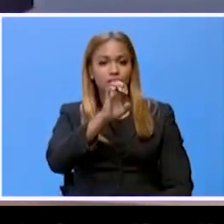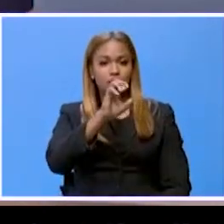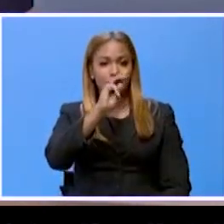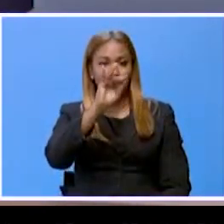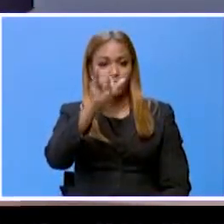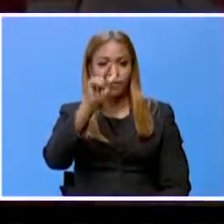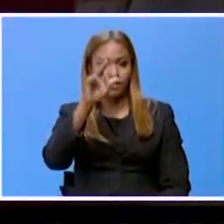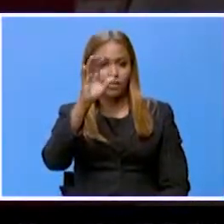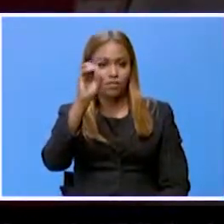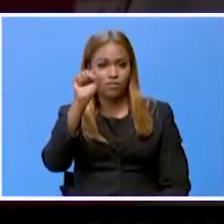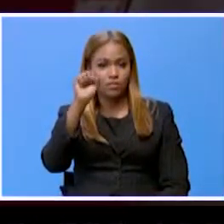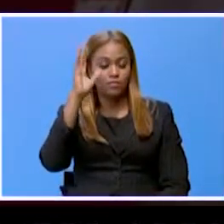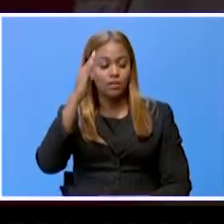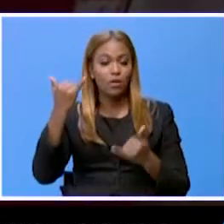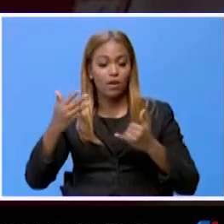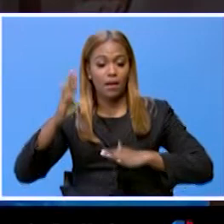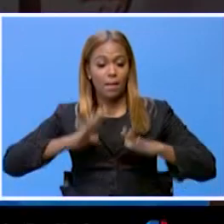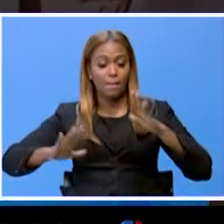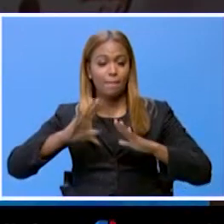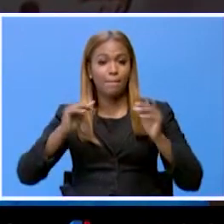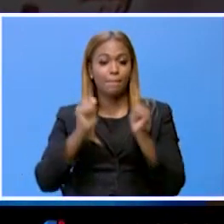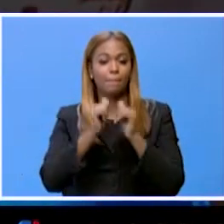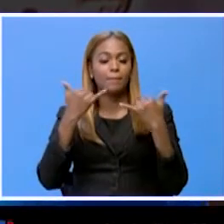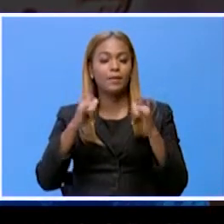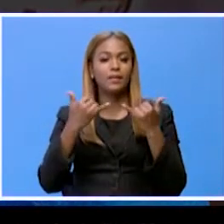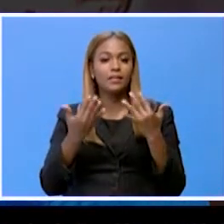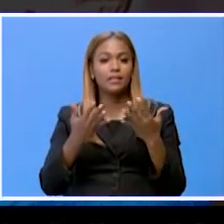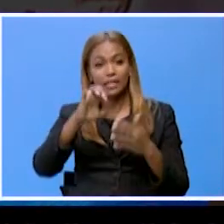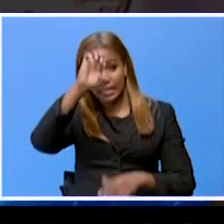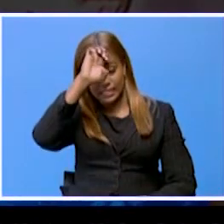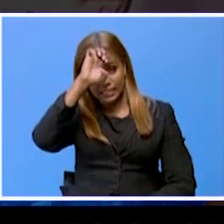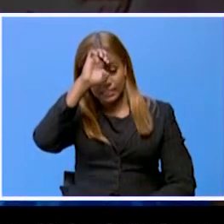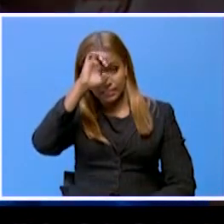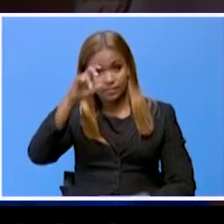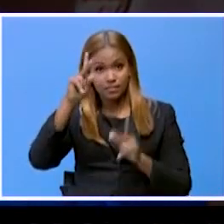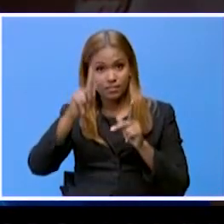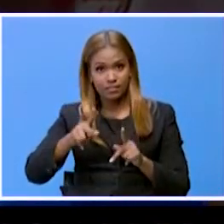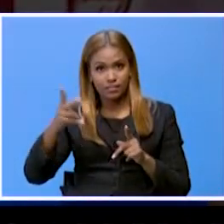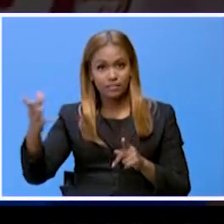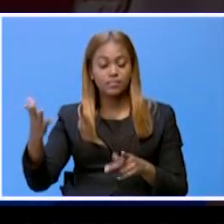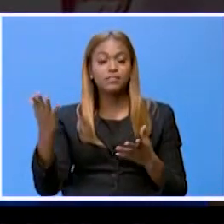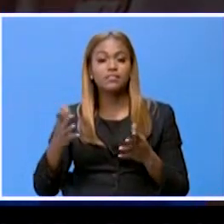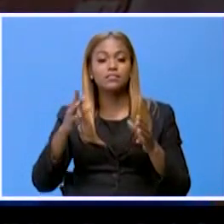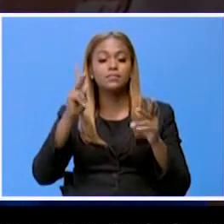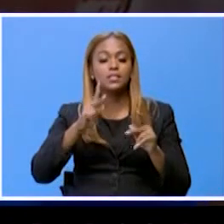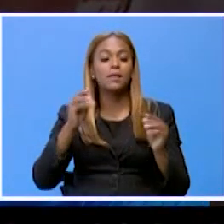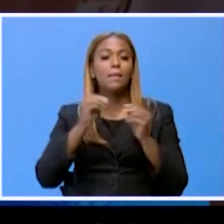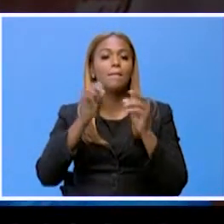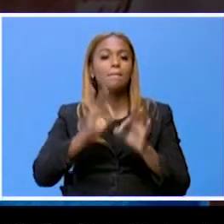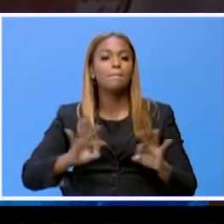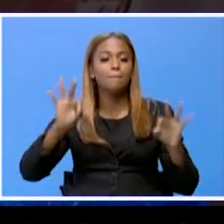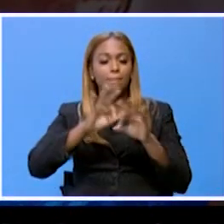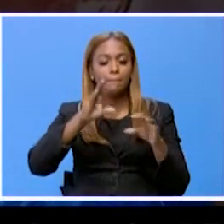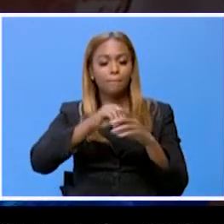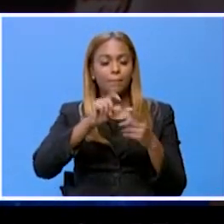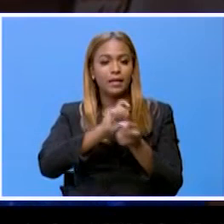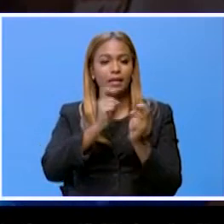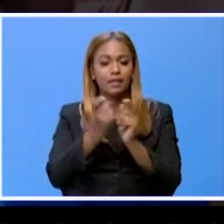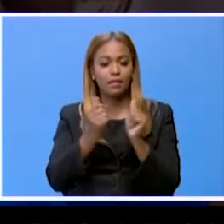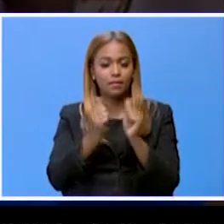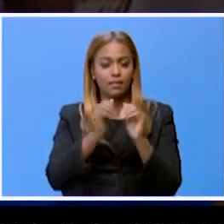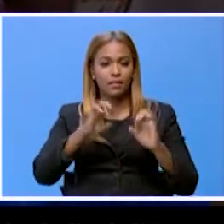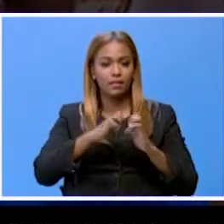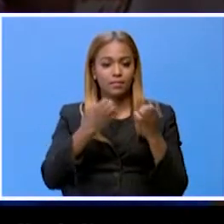Marmolejo se estará ahora vistiendo la camiseta del conjunto Escarlata, el jugador más importante involucrado en este cambio con el